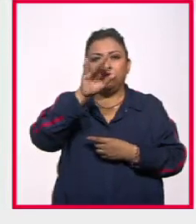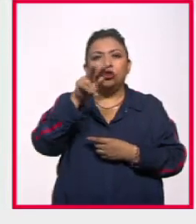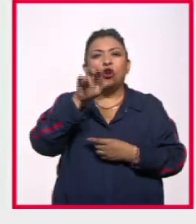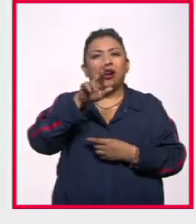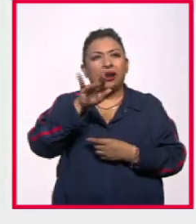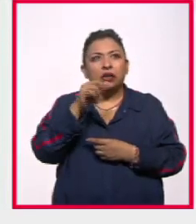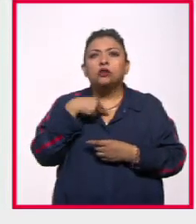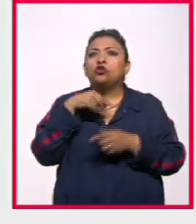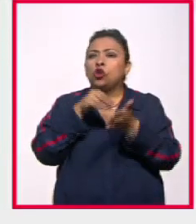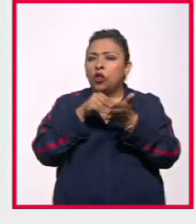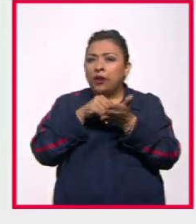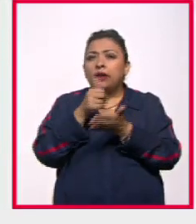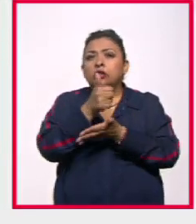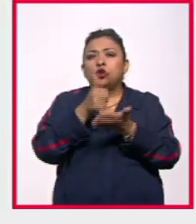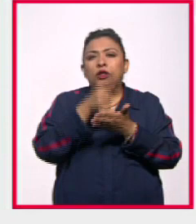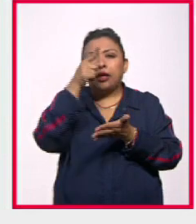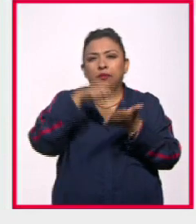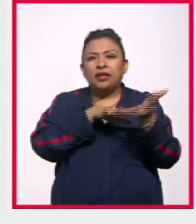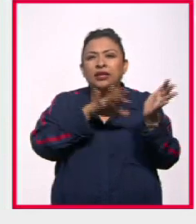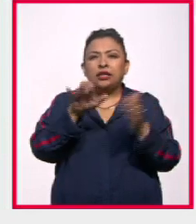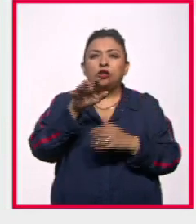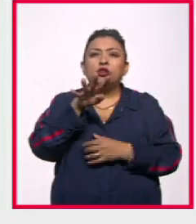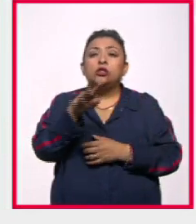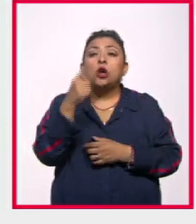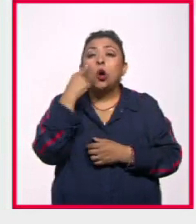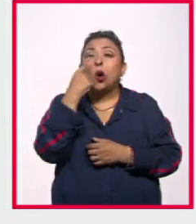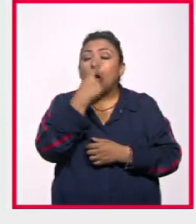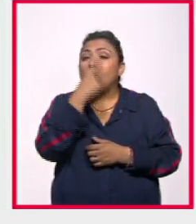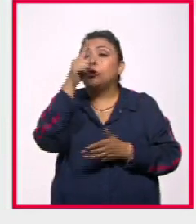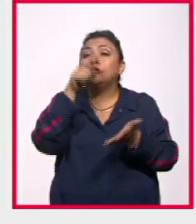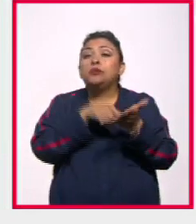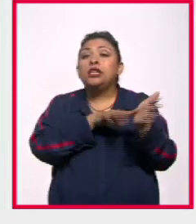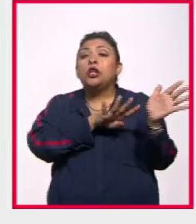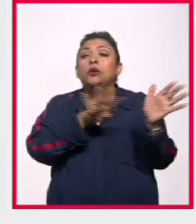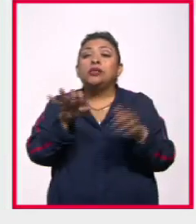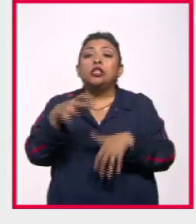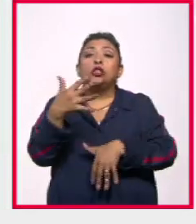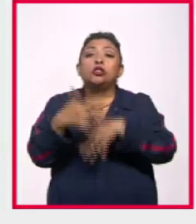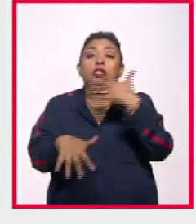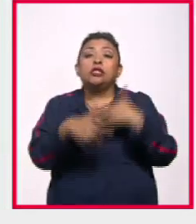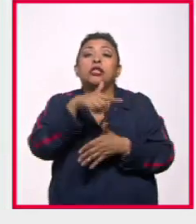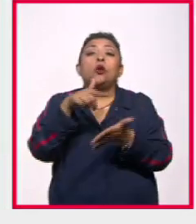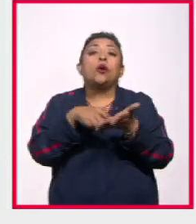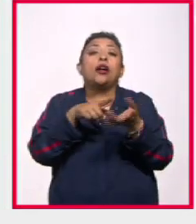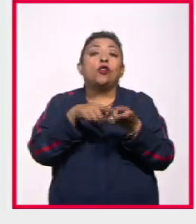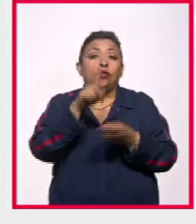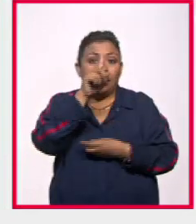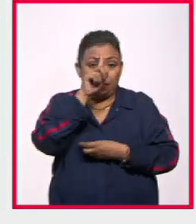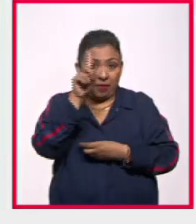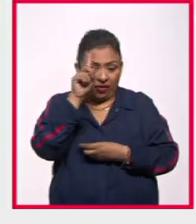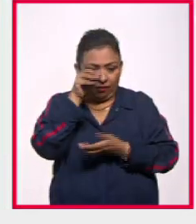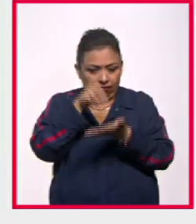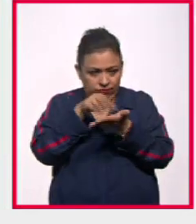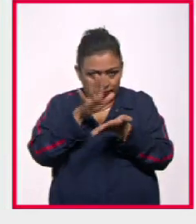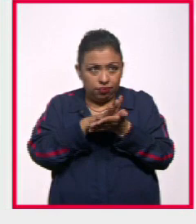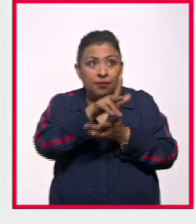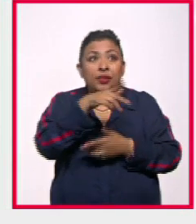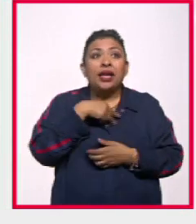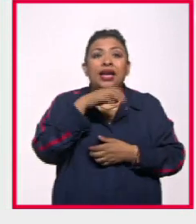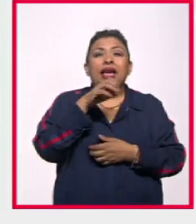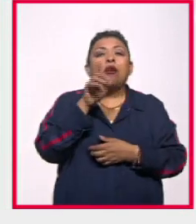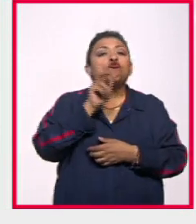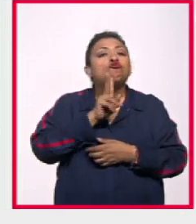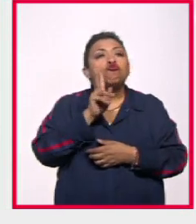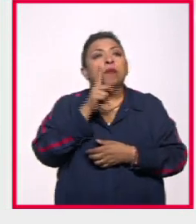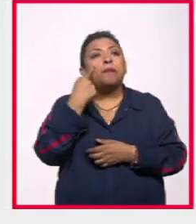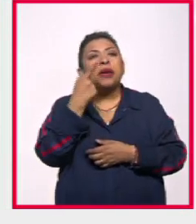ciudad de 1519 con los ojos de 1915 y desde Madrid. En Ensayo de un crimen, los